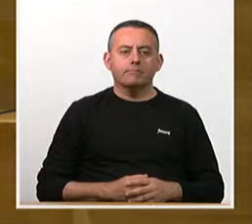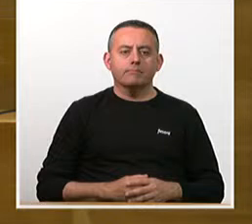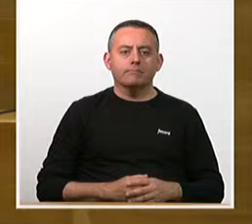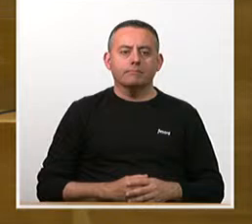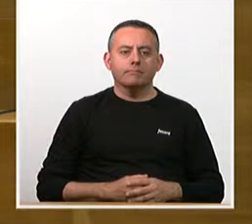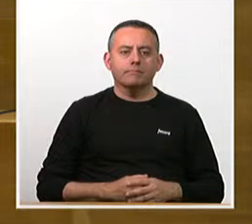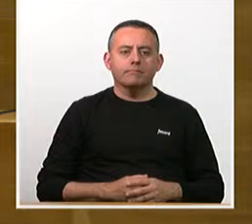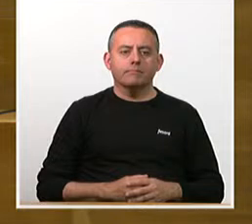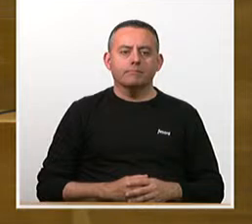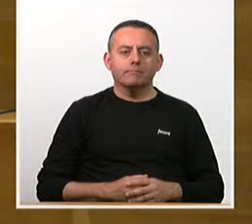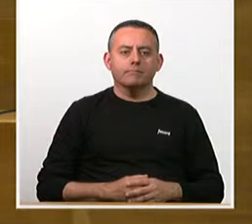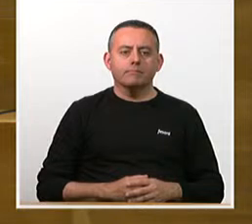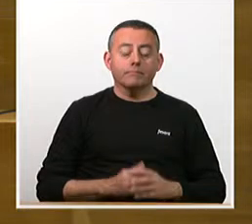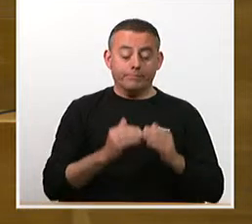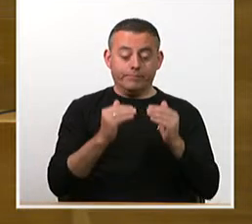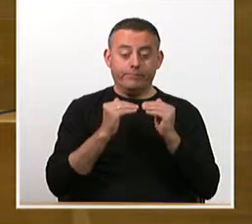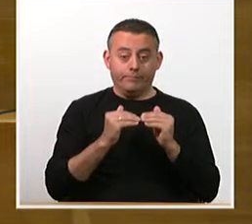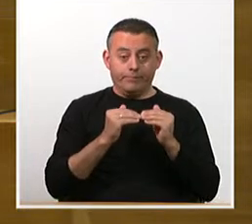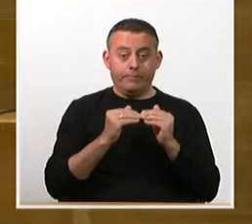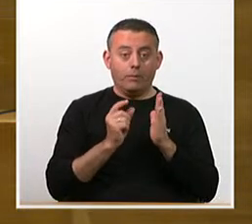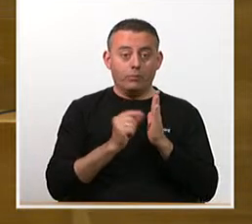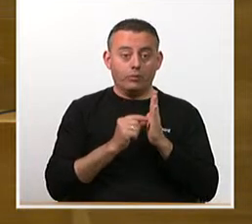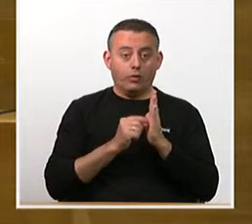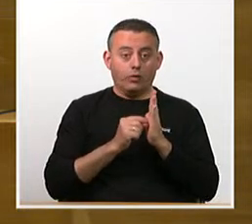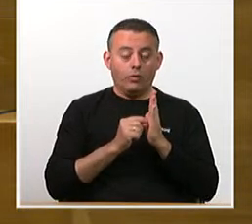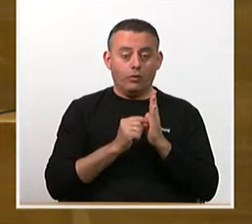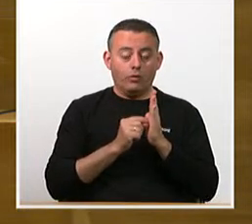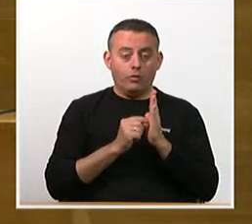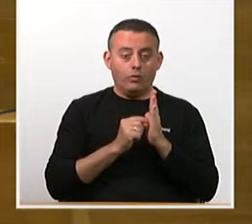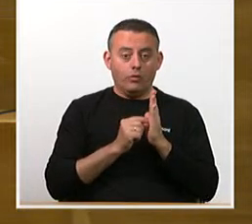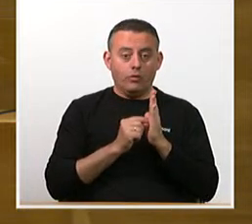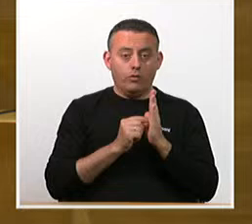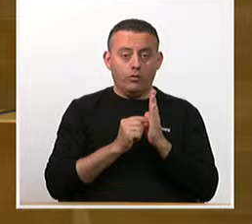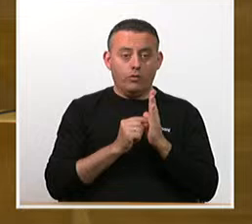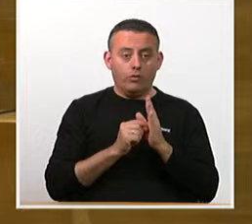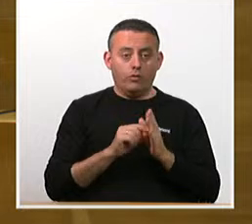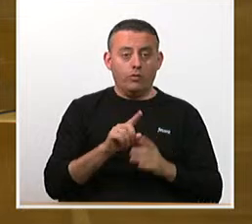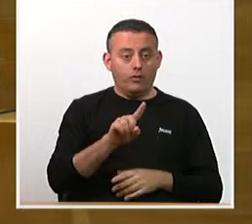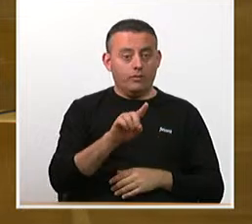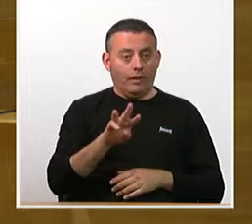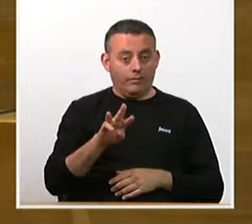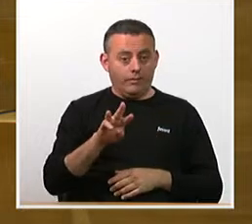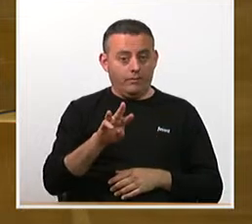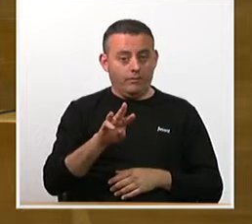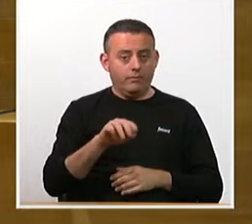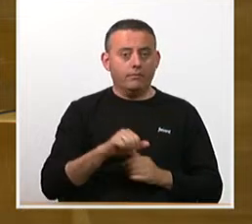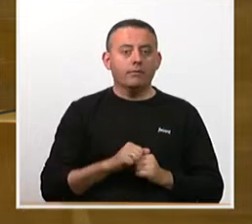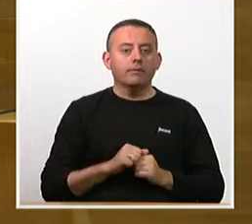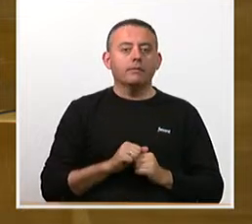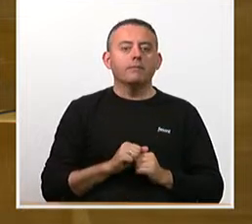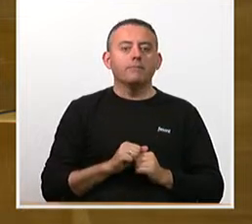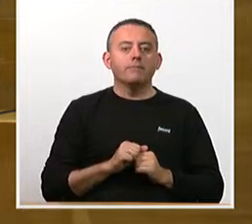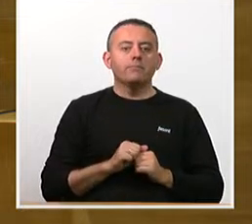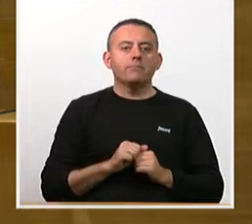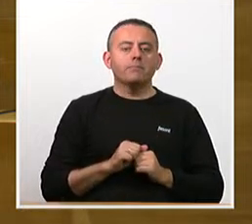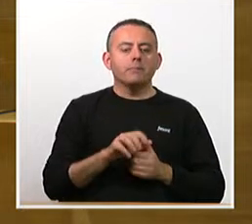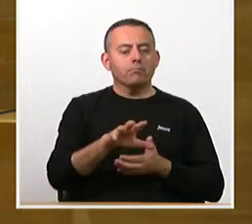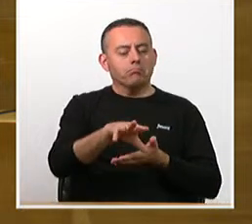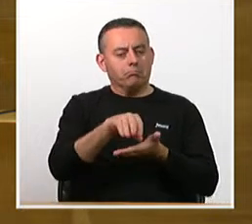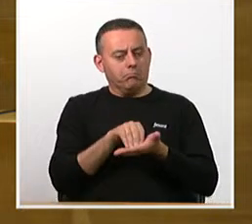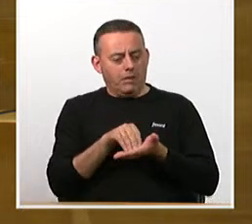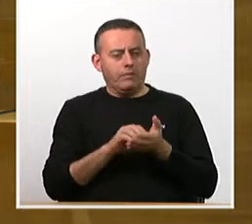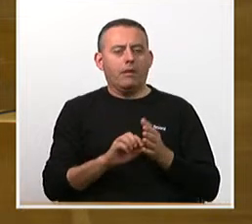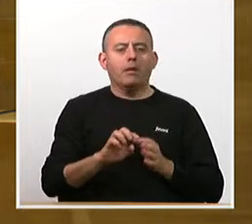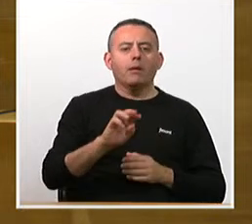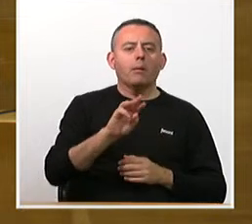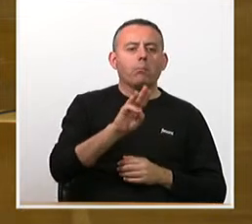iniciativa pasamos a la votación del punto número 13 toma en consideración de la proposición no de